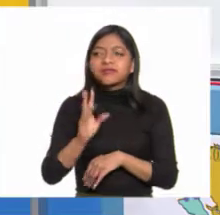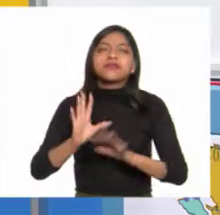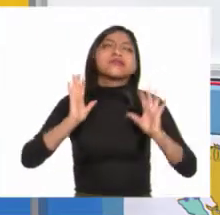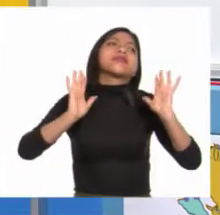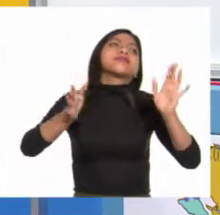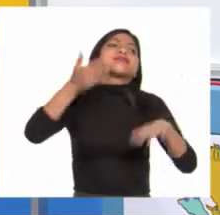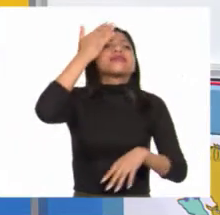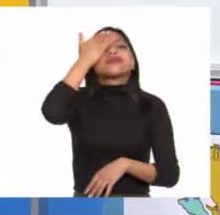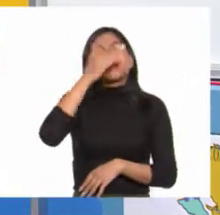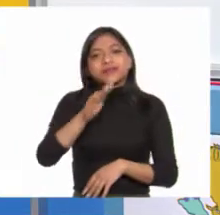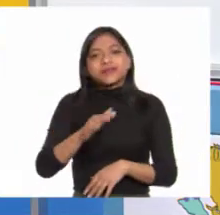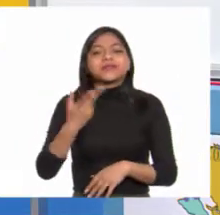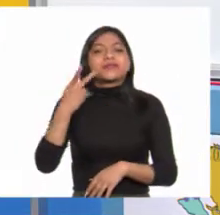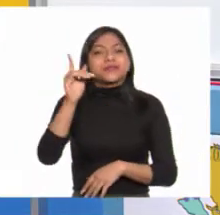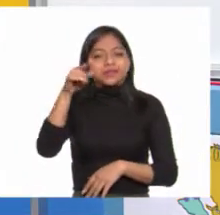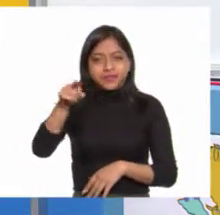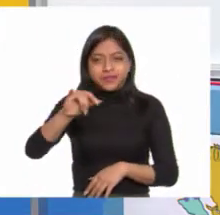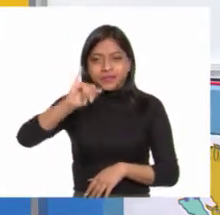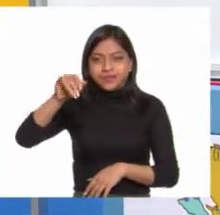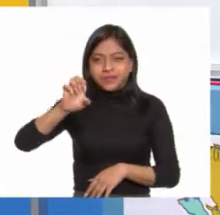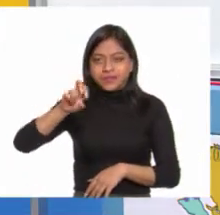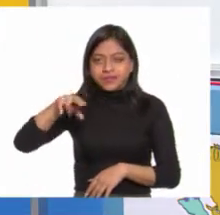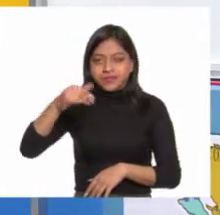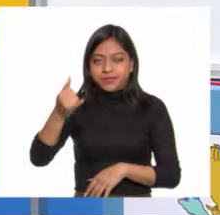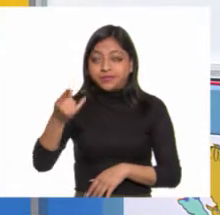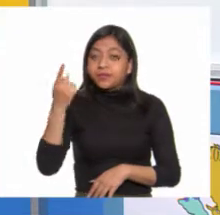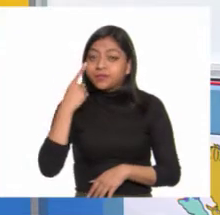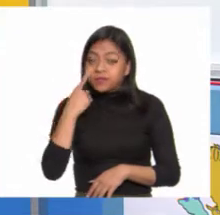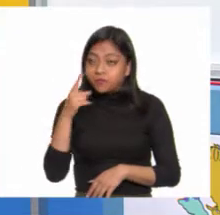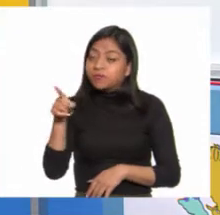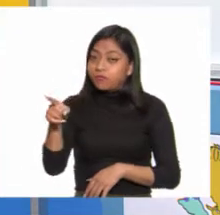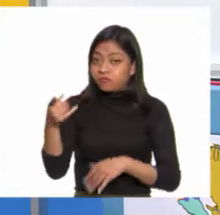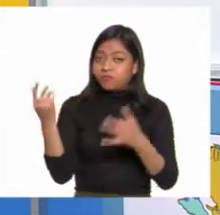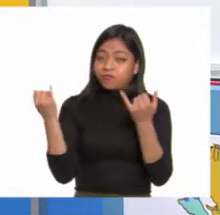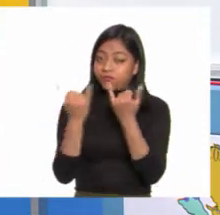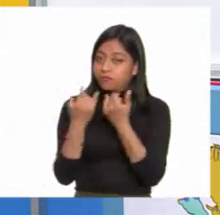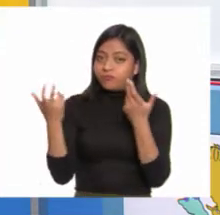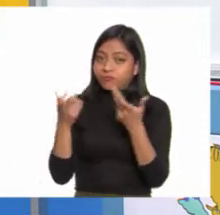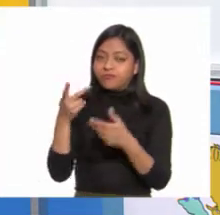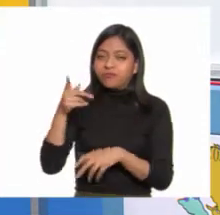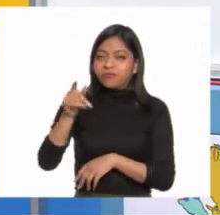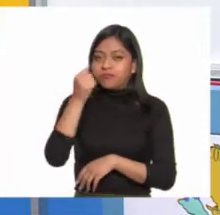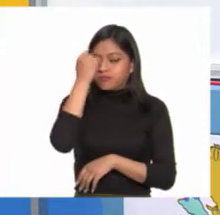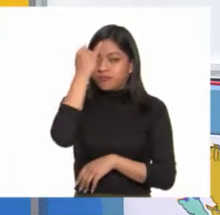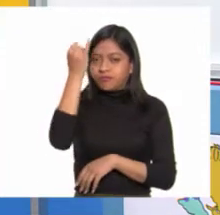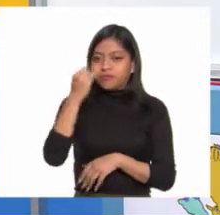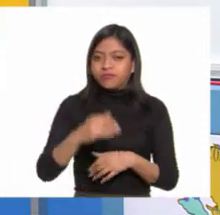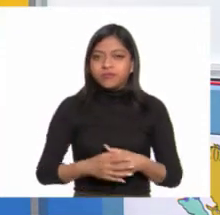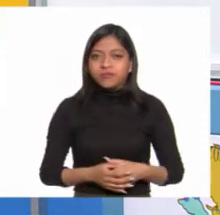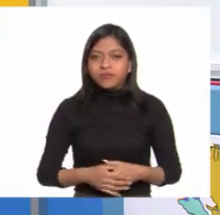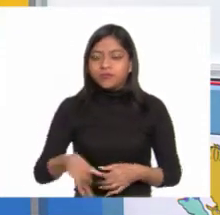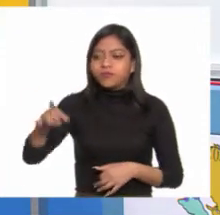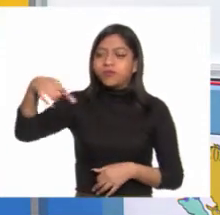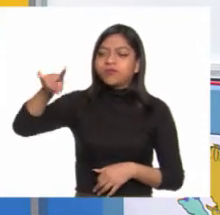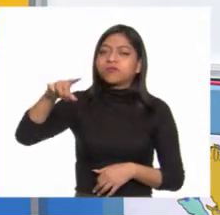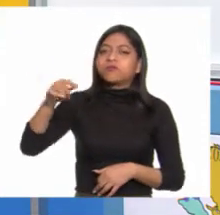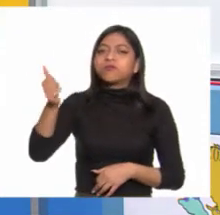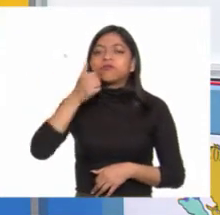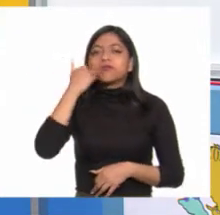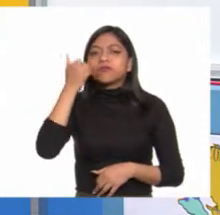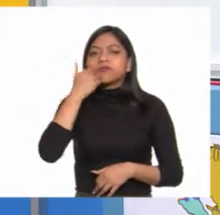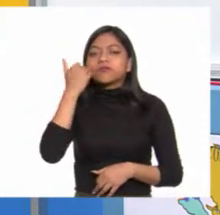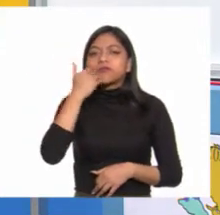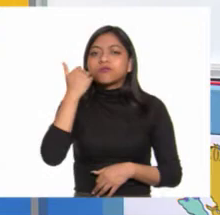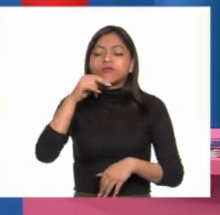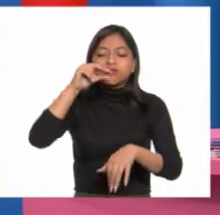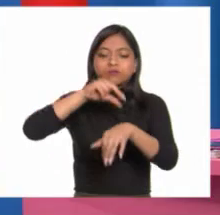Pero Jenny, te pido que hagas lo mismo, pero fíjate bien. Ahora imagínate que eres parte de un grupo de estudiantes de medicina.